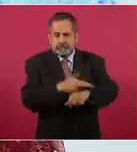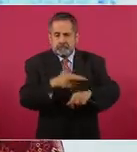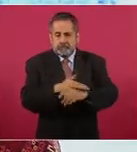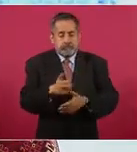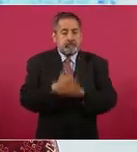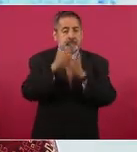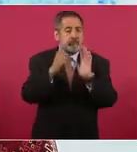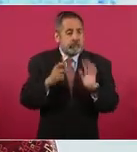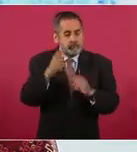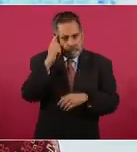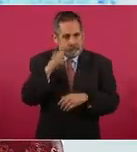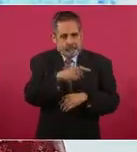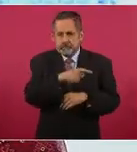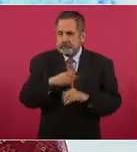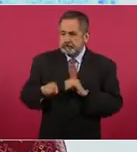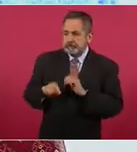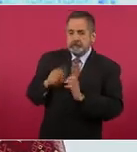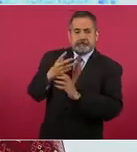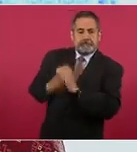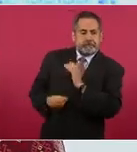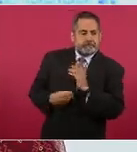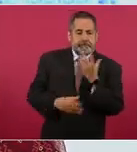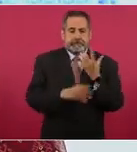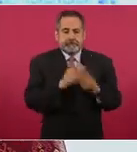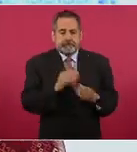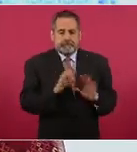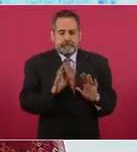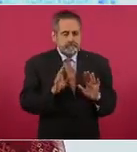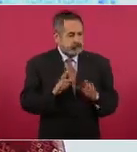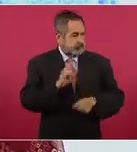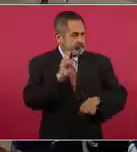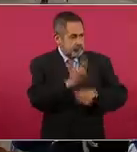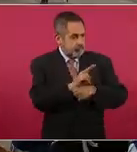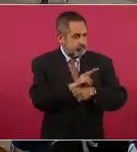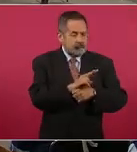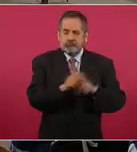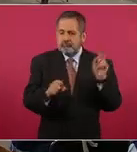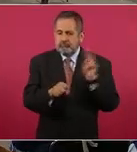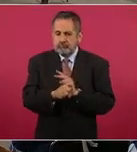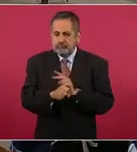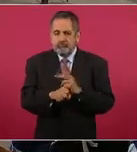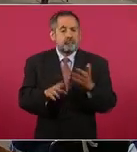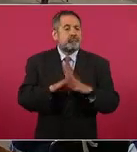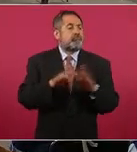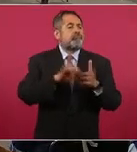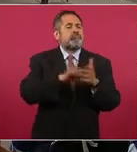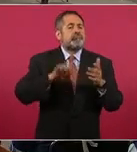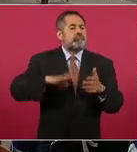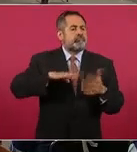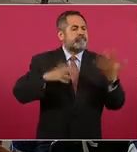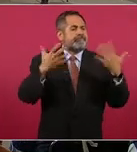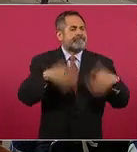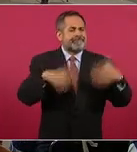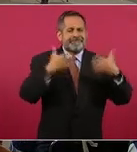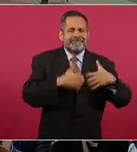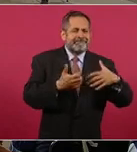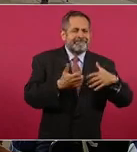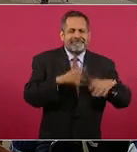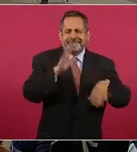tener doble evasión. Juega para los dos lados, ¿no? Porque ahí tenemos maquiladoras gigantes que